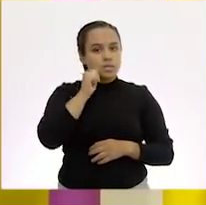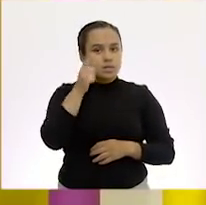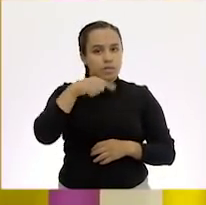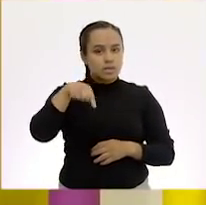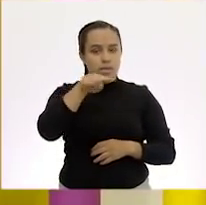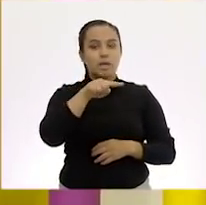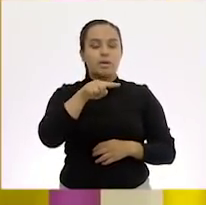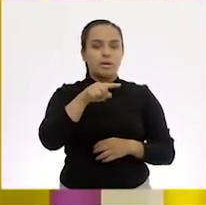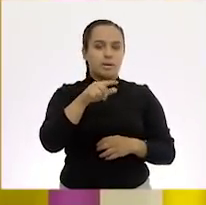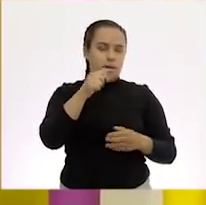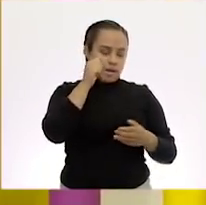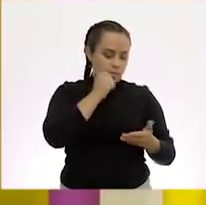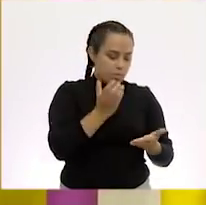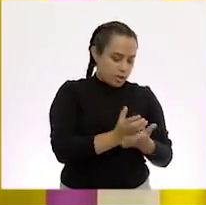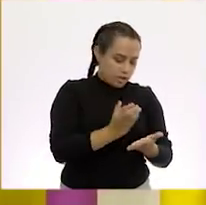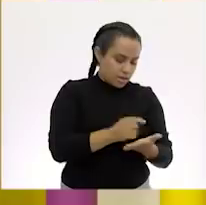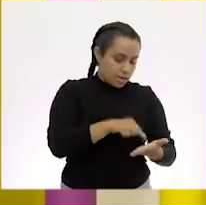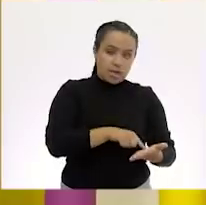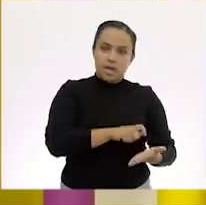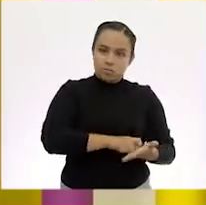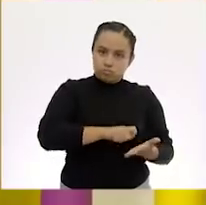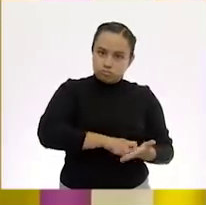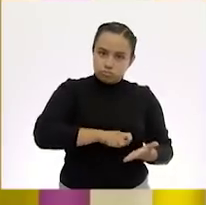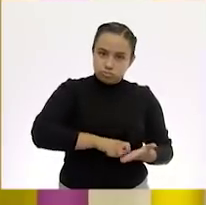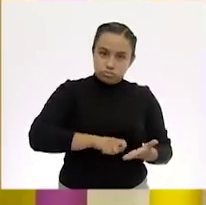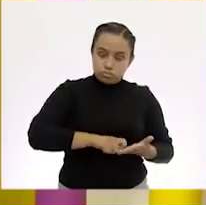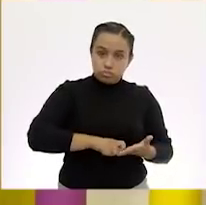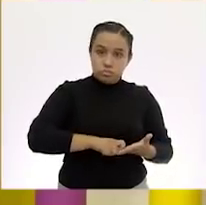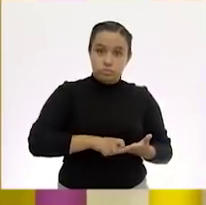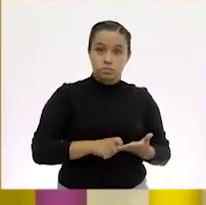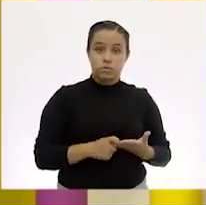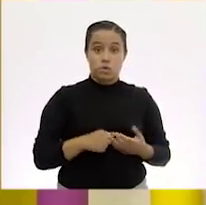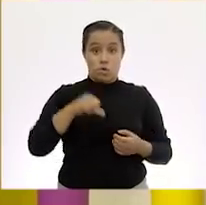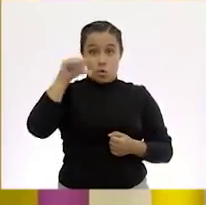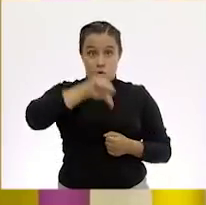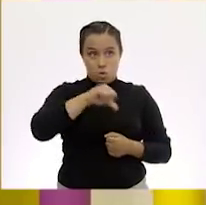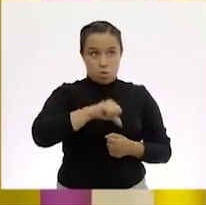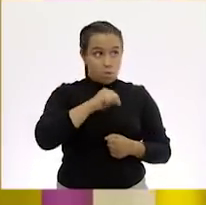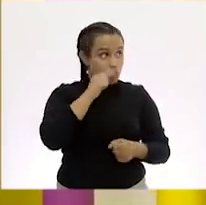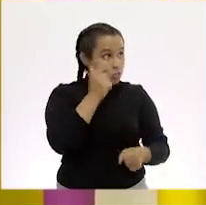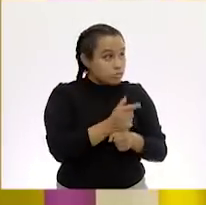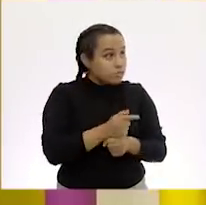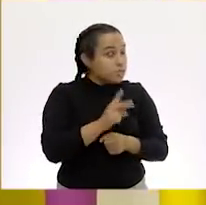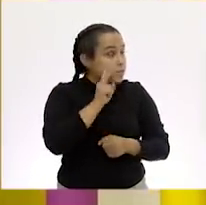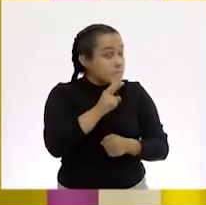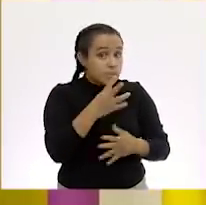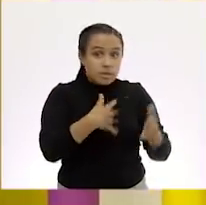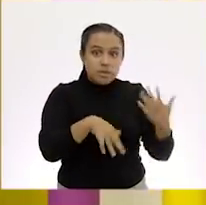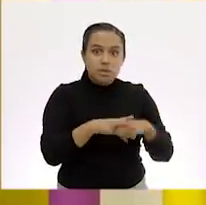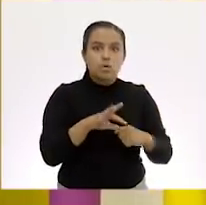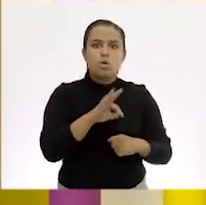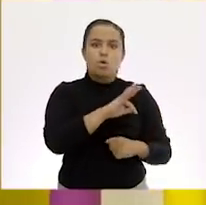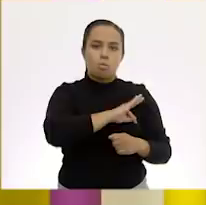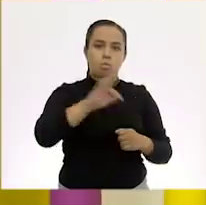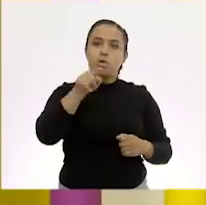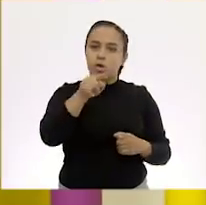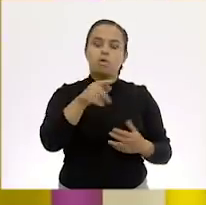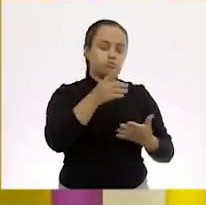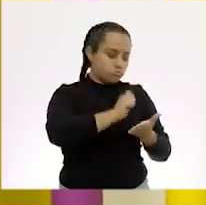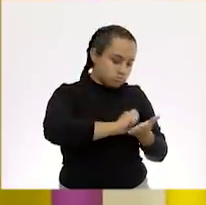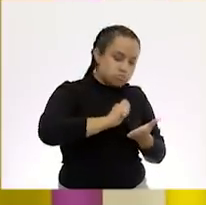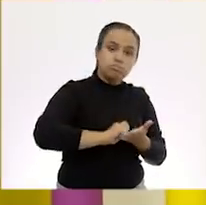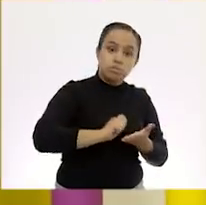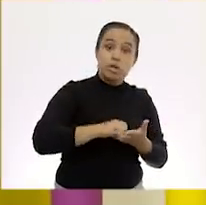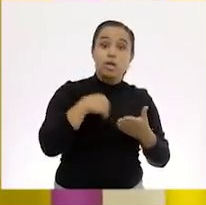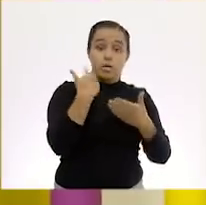a la mano su libreta de anotaciones, porque lo que hoy acaban de escuchar, allí lo podemos plasmar. Claro. Y nuevamente